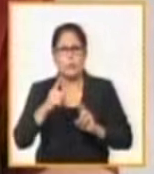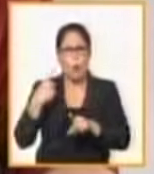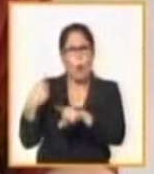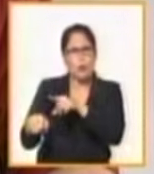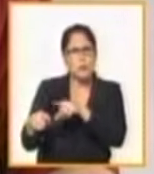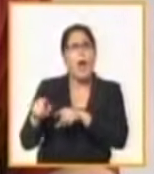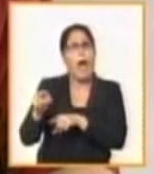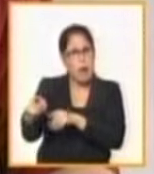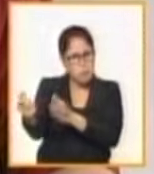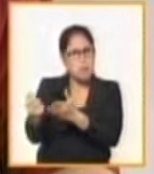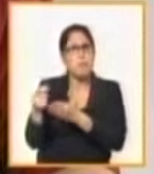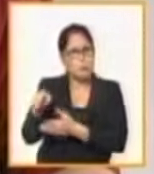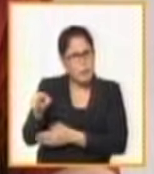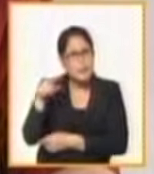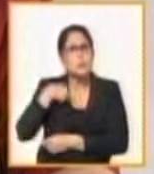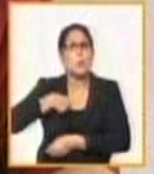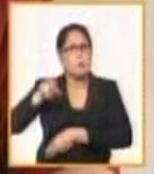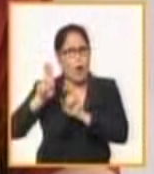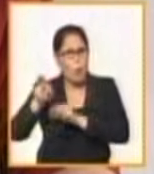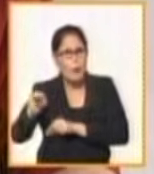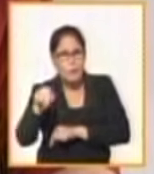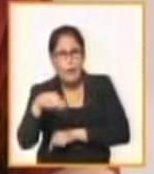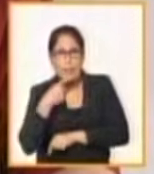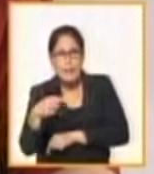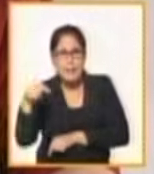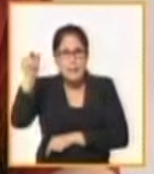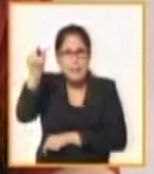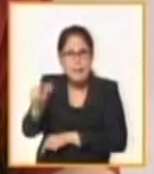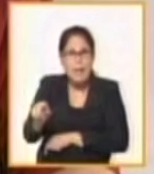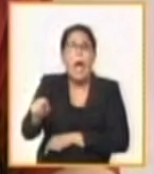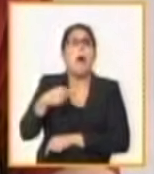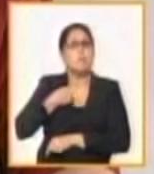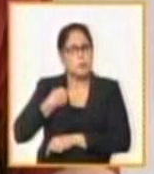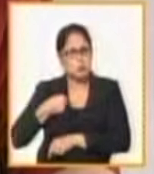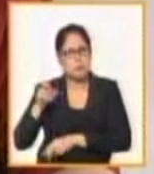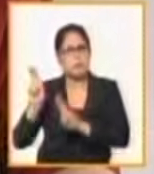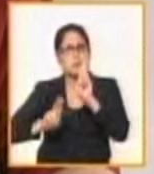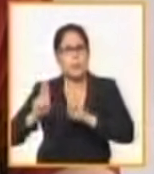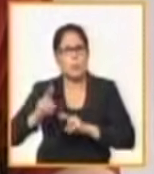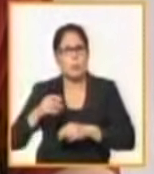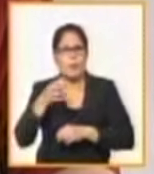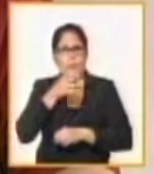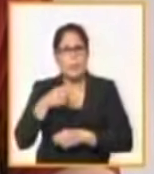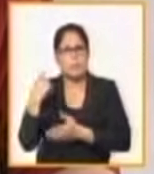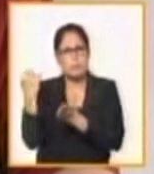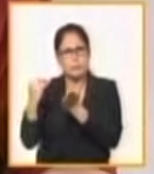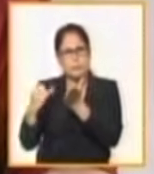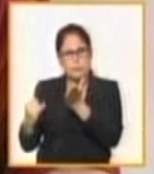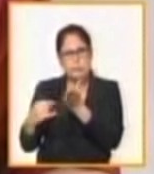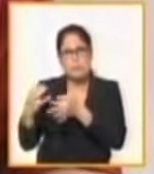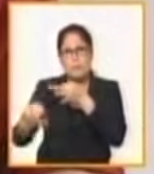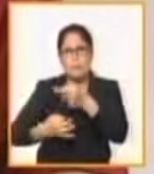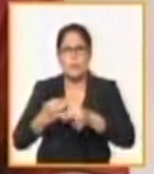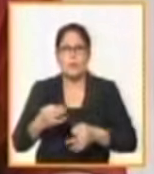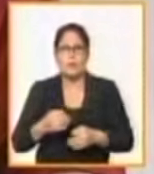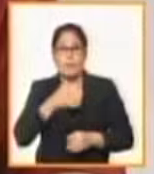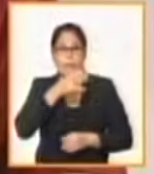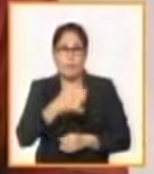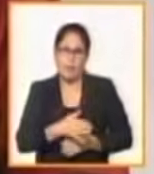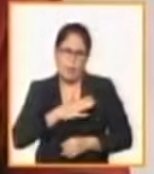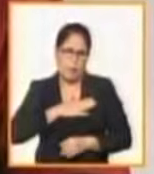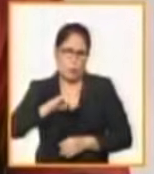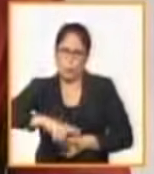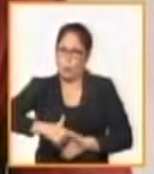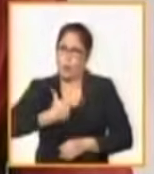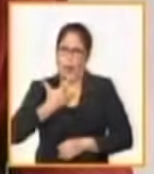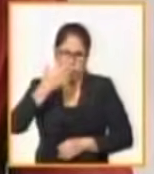los apoyó, y yo creo que él era un hombre de la cultura,